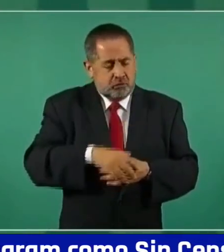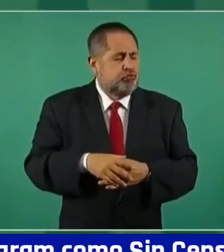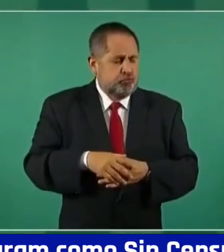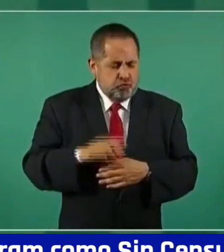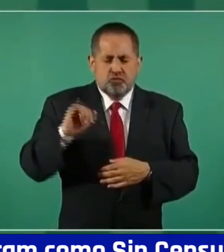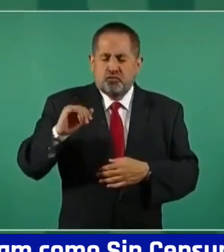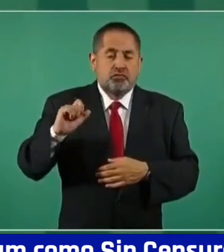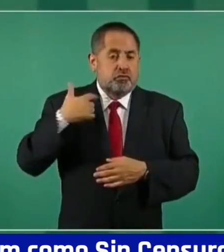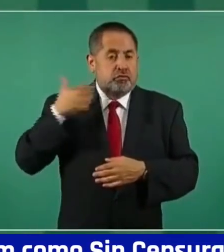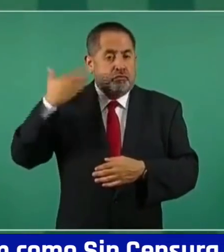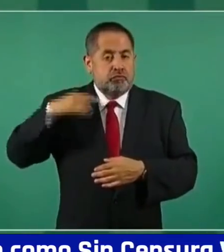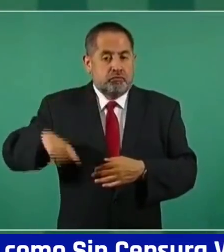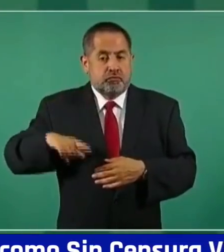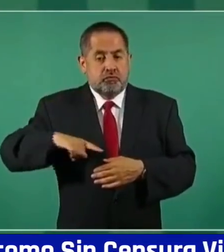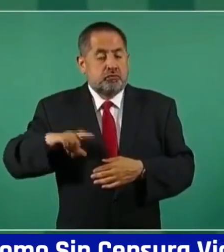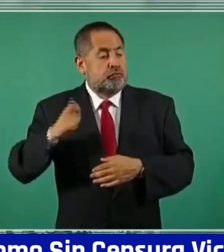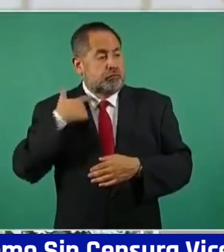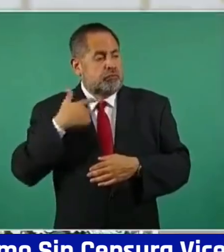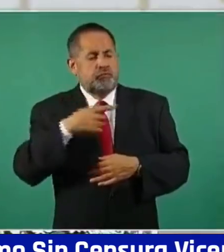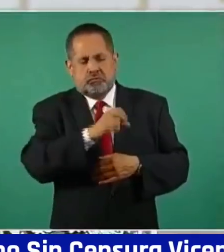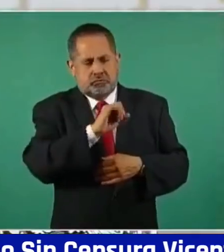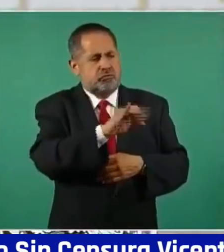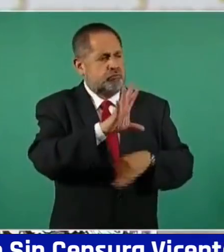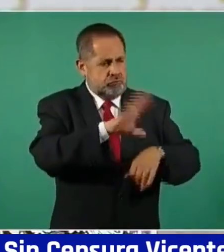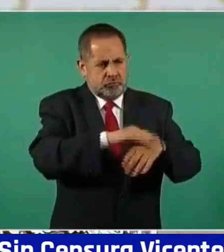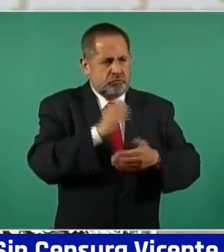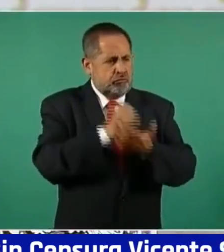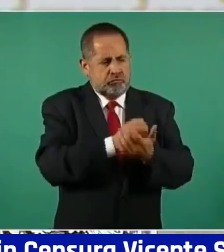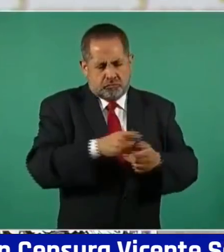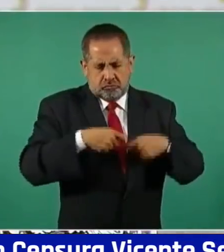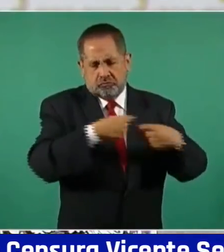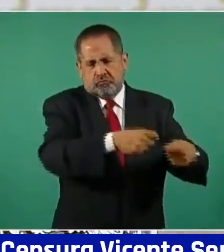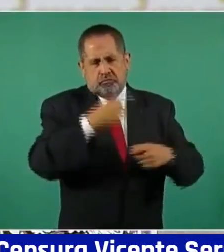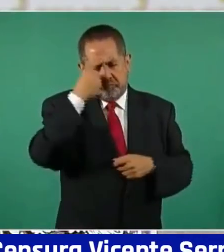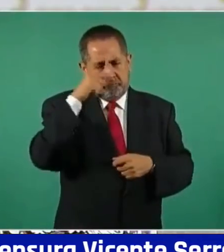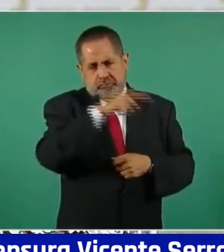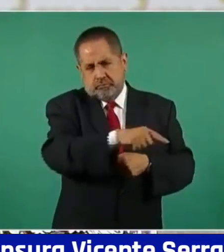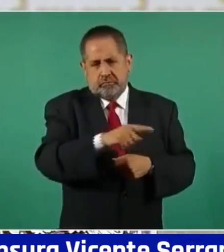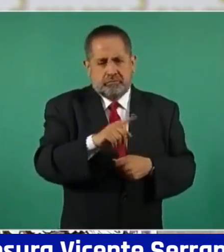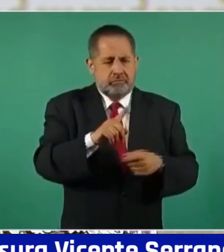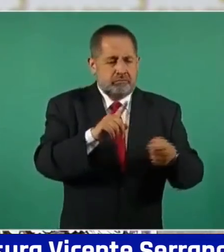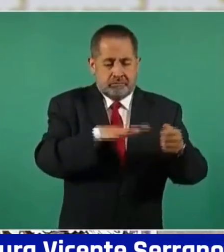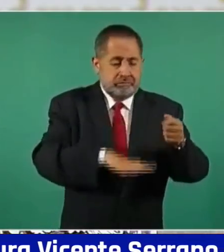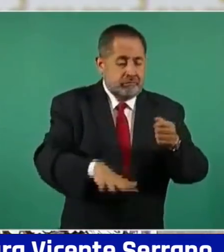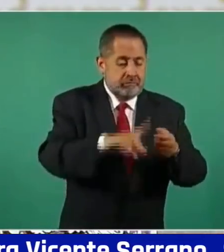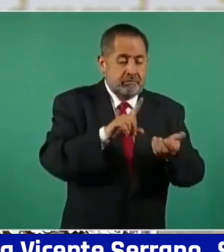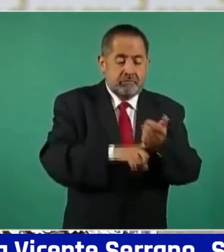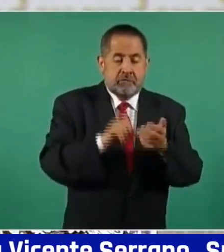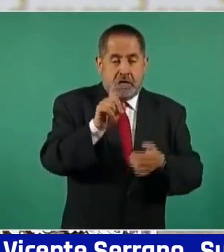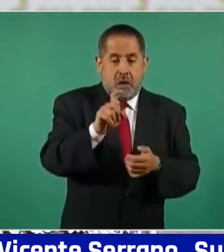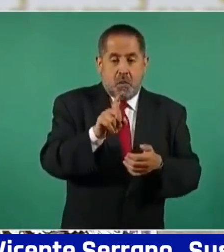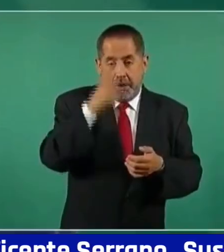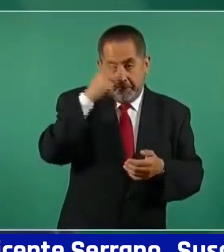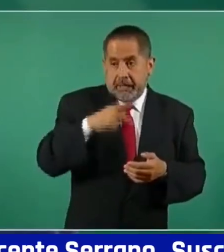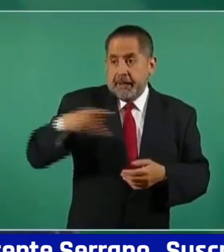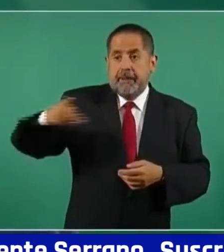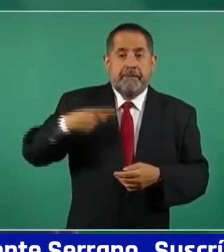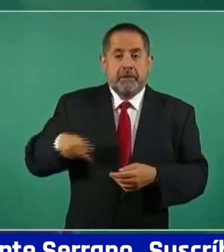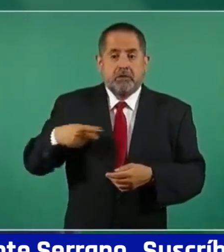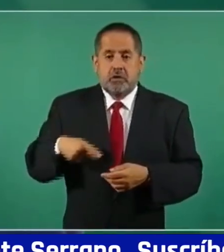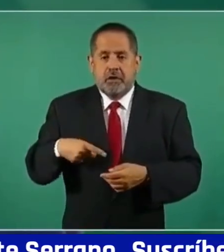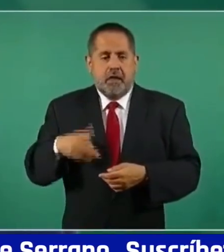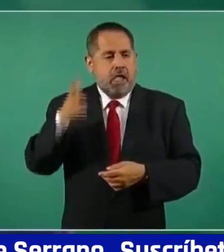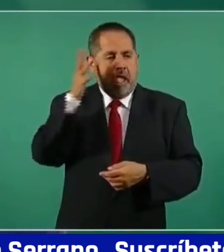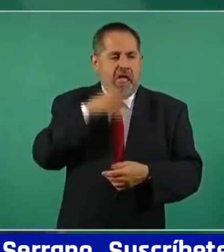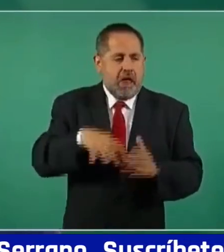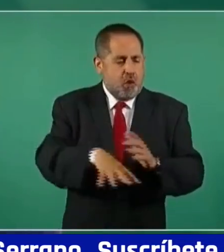comprometieron los gobiernos conservadores el agua de la población, ya